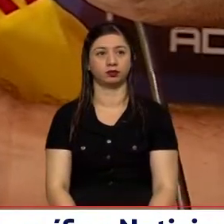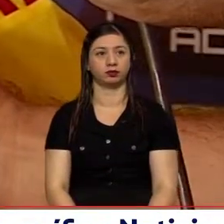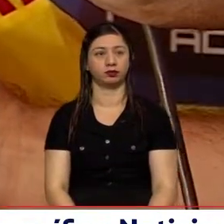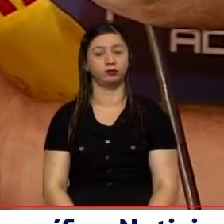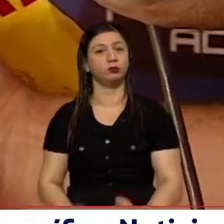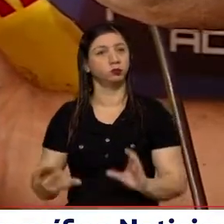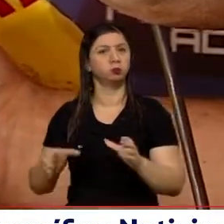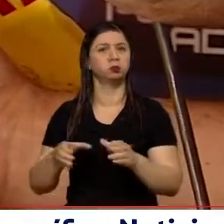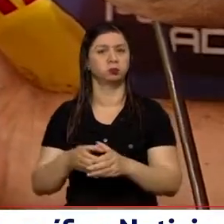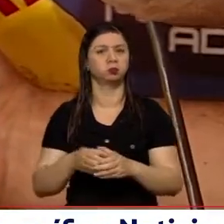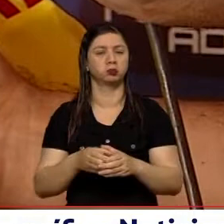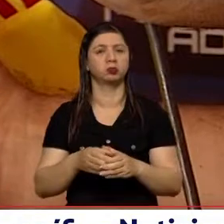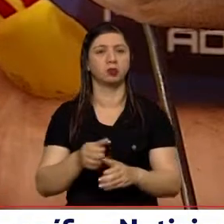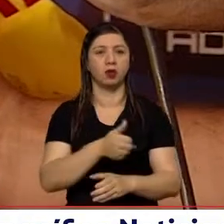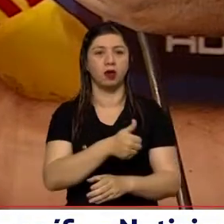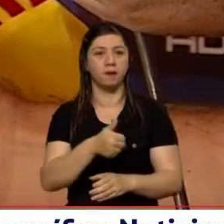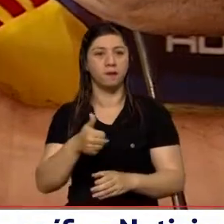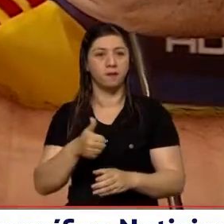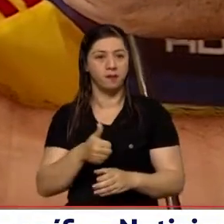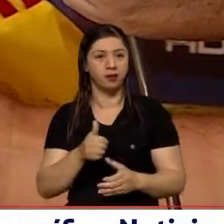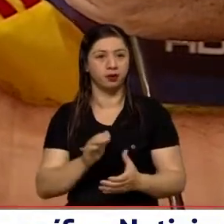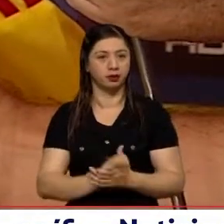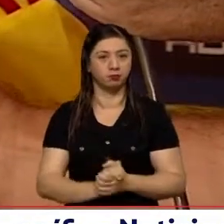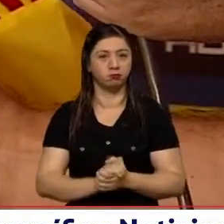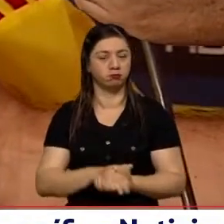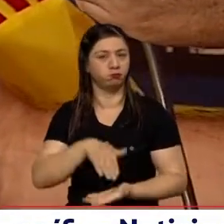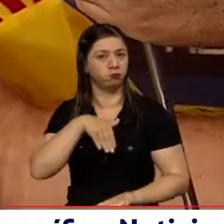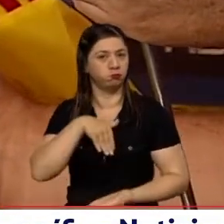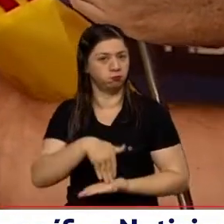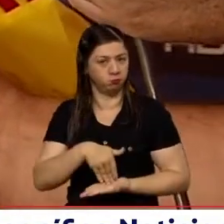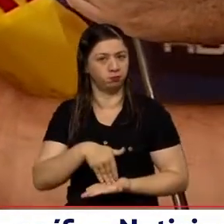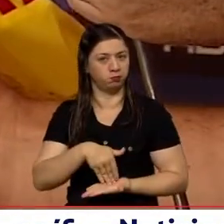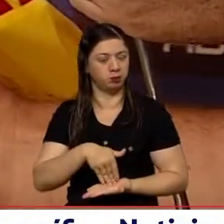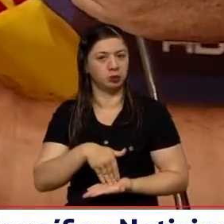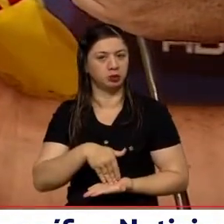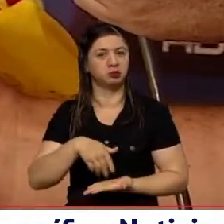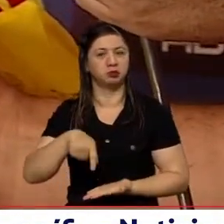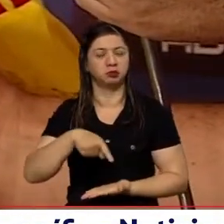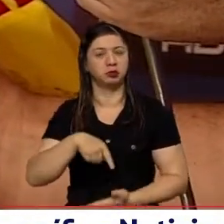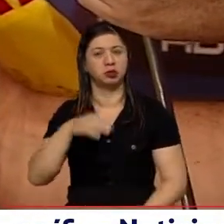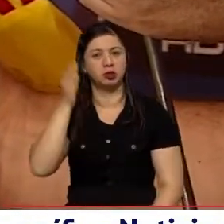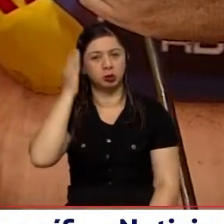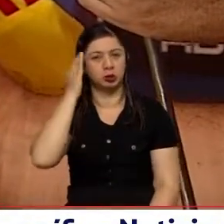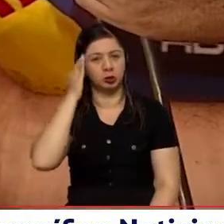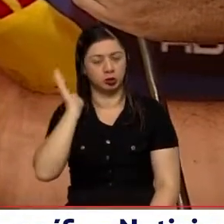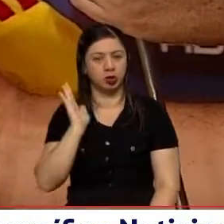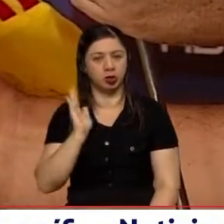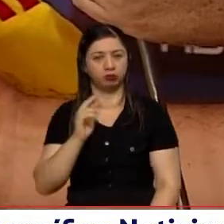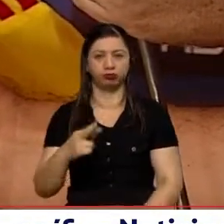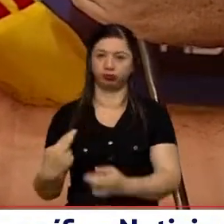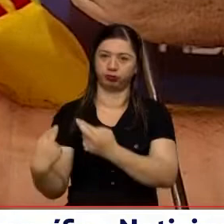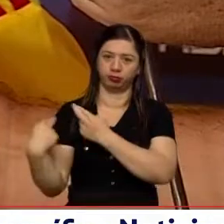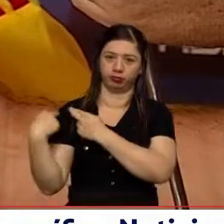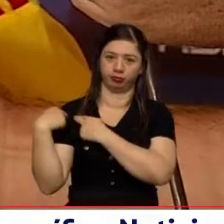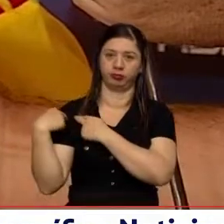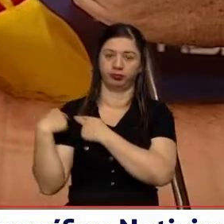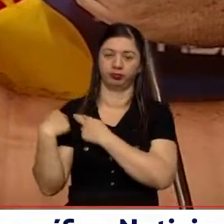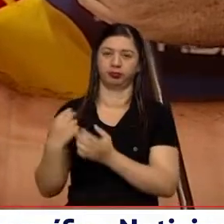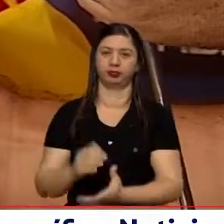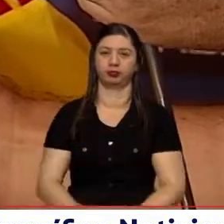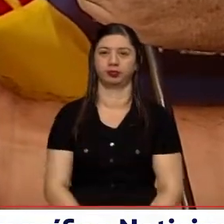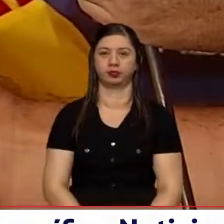El grupo está bien, está consciente, está sólido, sabe lo que tenemos, la responsabilidad que